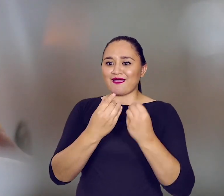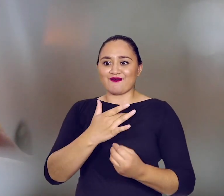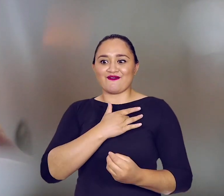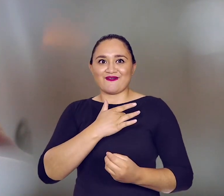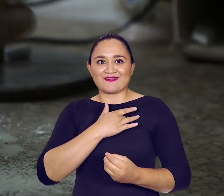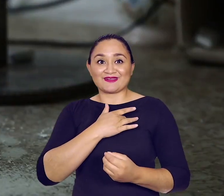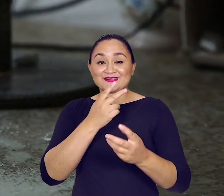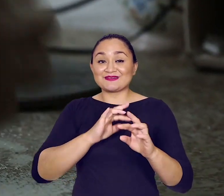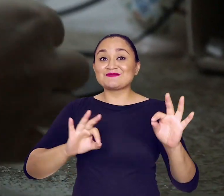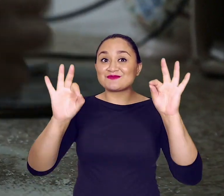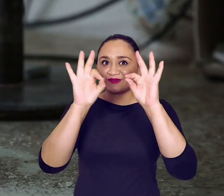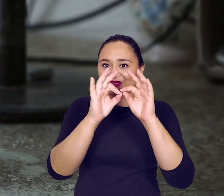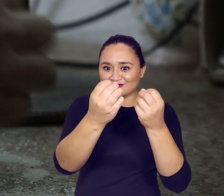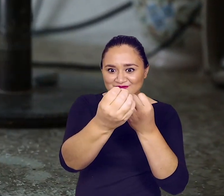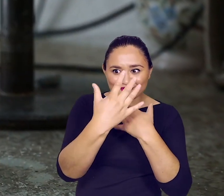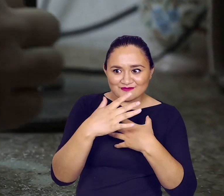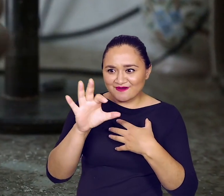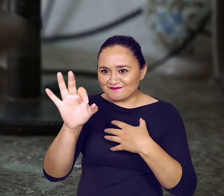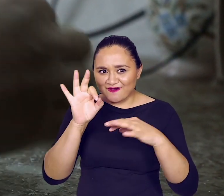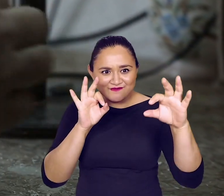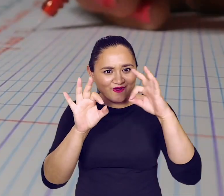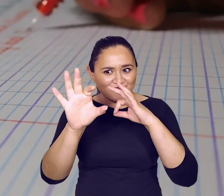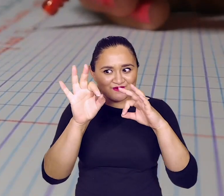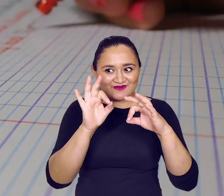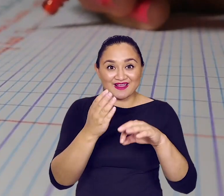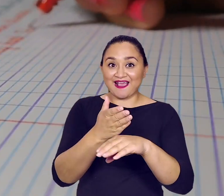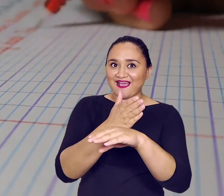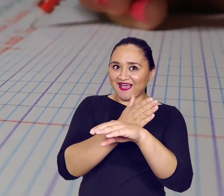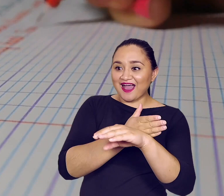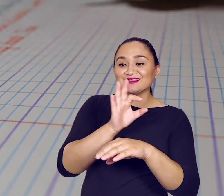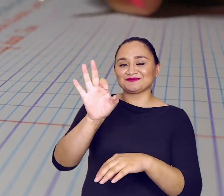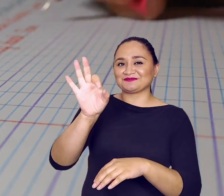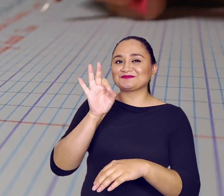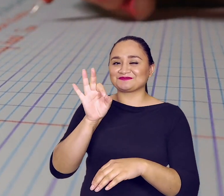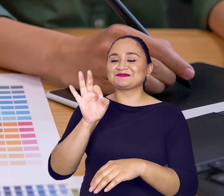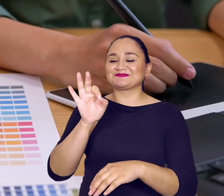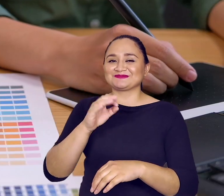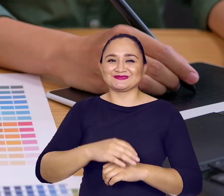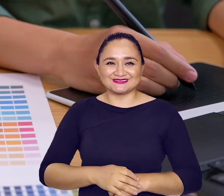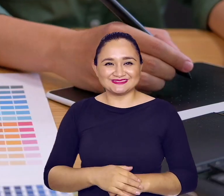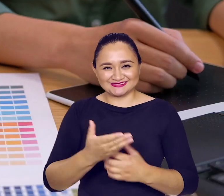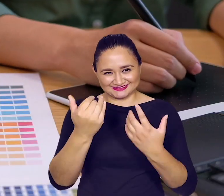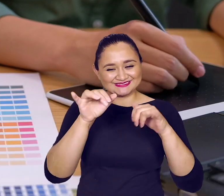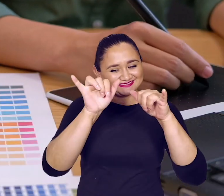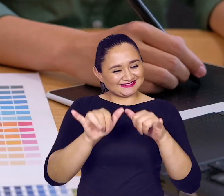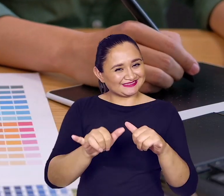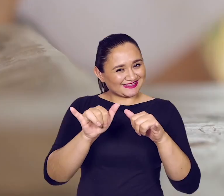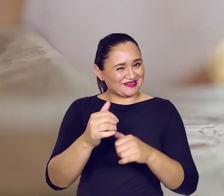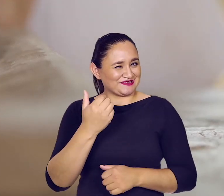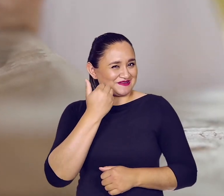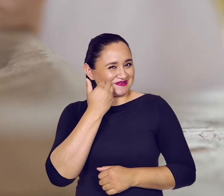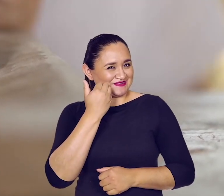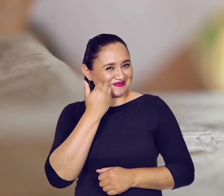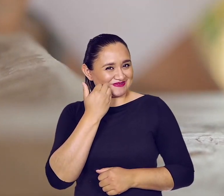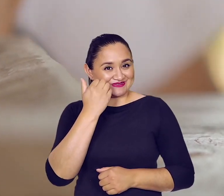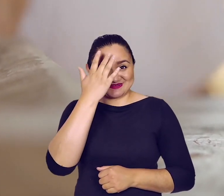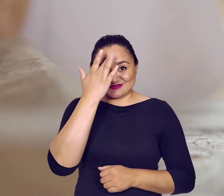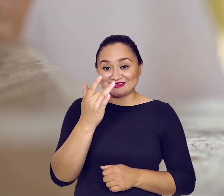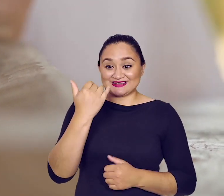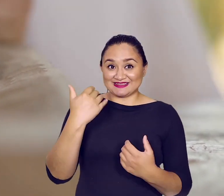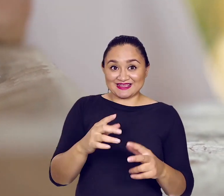informarnos correctamente a la hora de elegir una profesión pónganse cómodos porque ya empieza